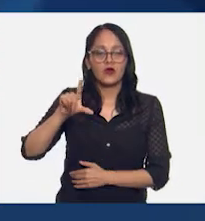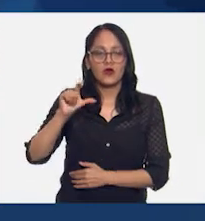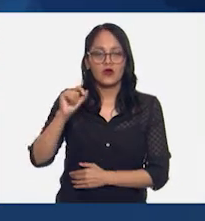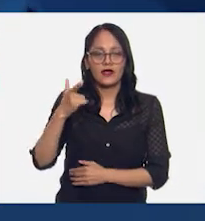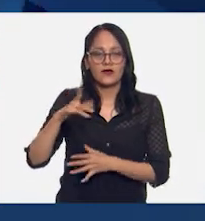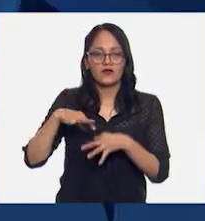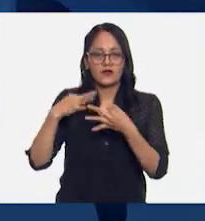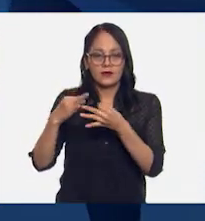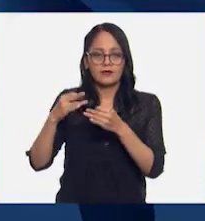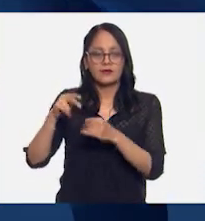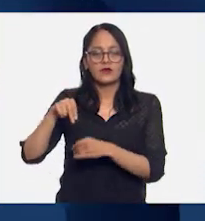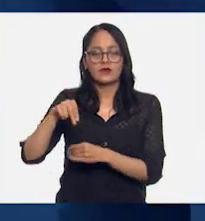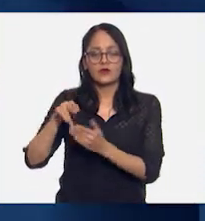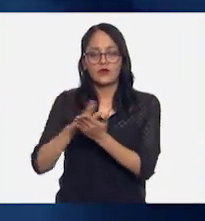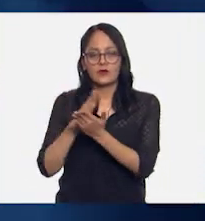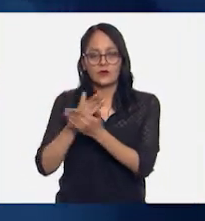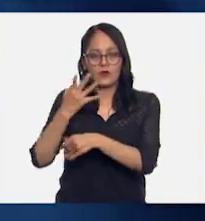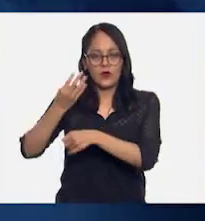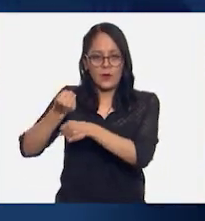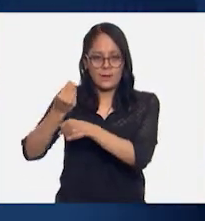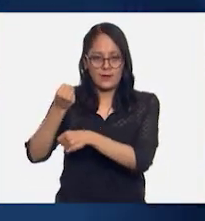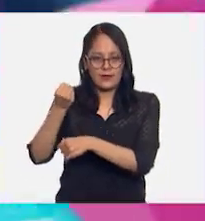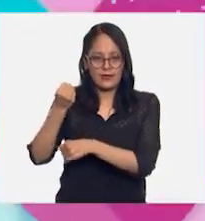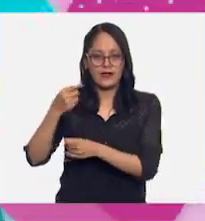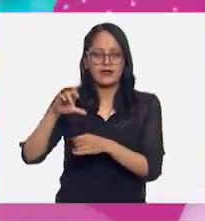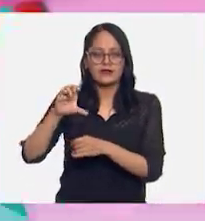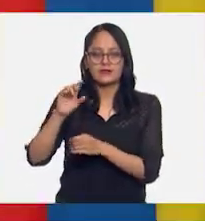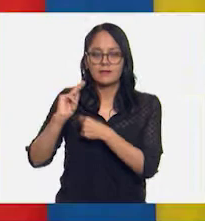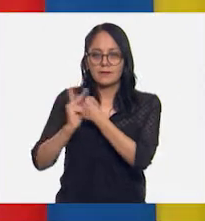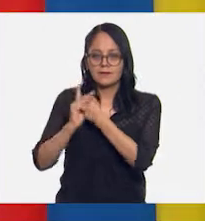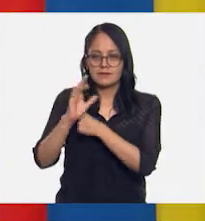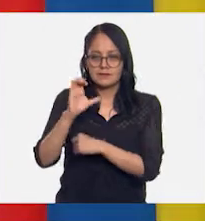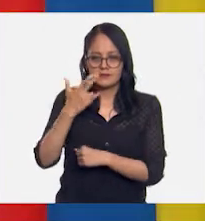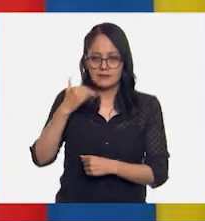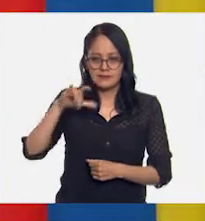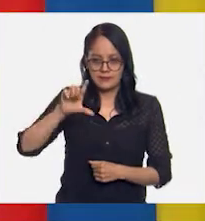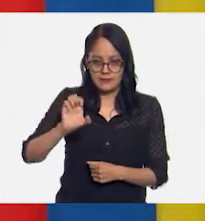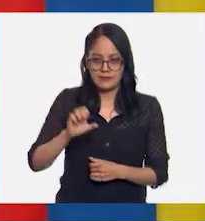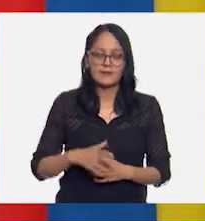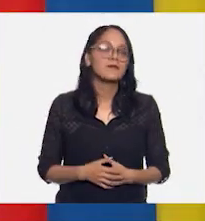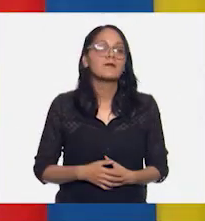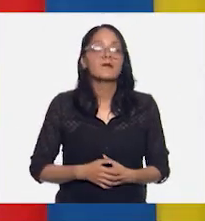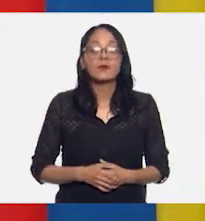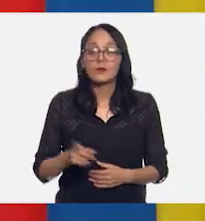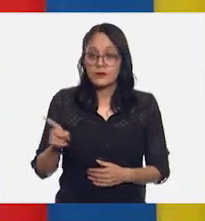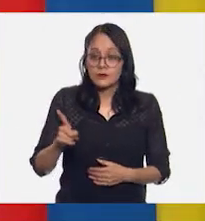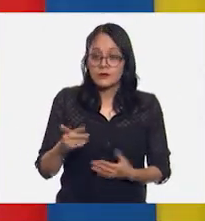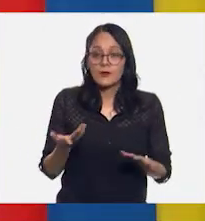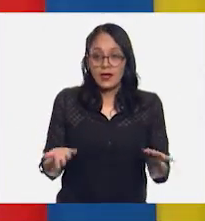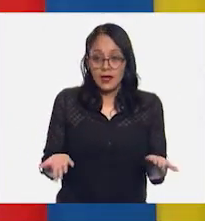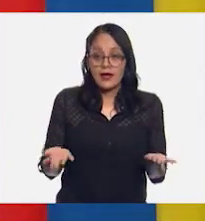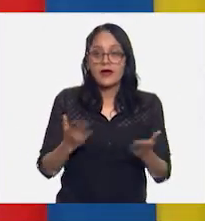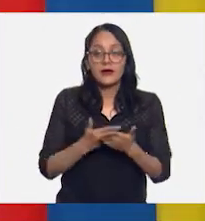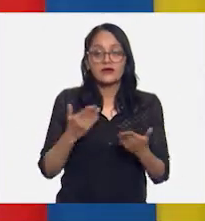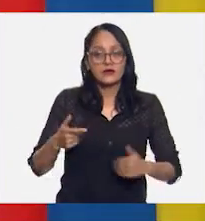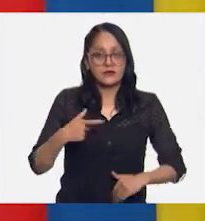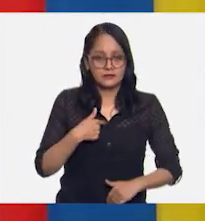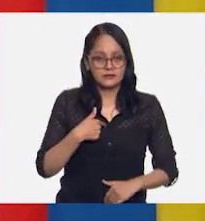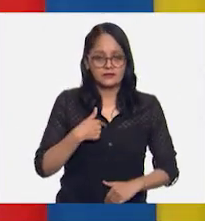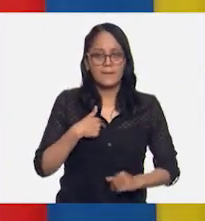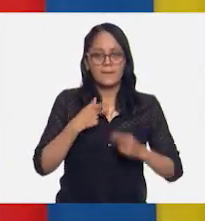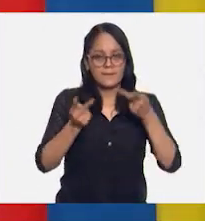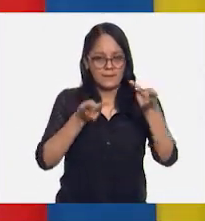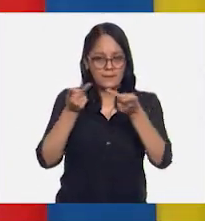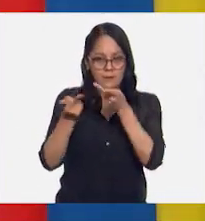páginas 343, 344. Si no tienes inconveniente, Gaby, ahora seré yo quien pregunte